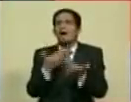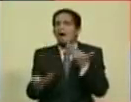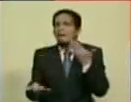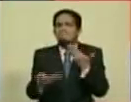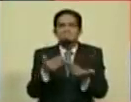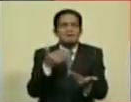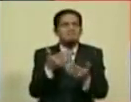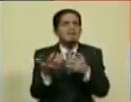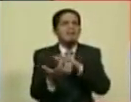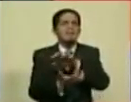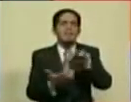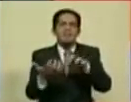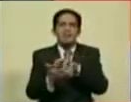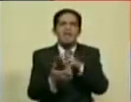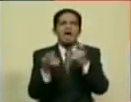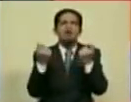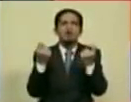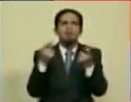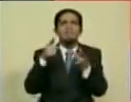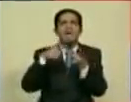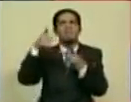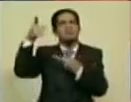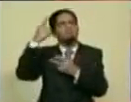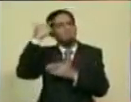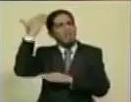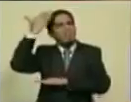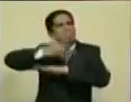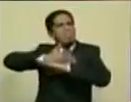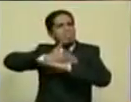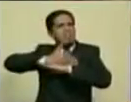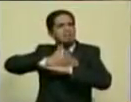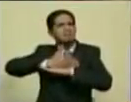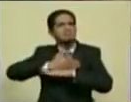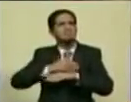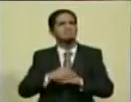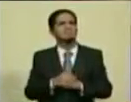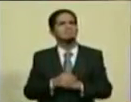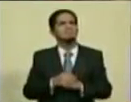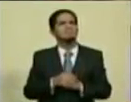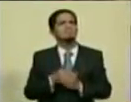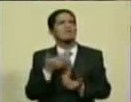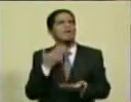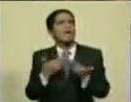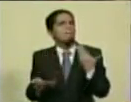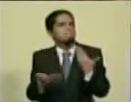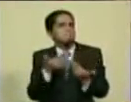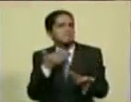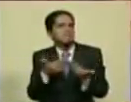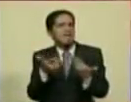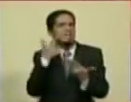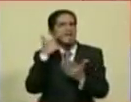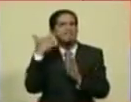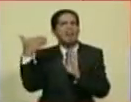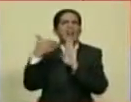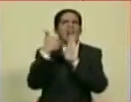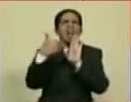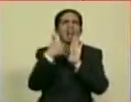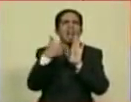a pesar de estos mecanismos perversos, a pesar de los pretendidos ataques a la